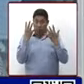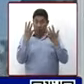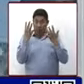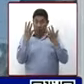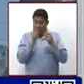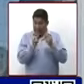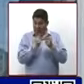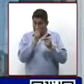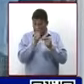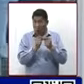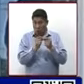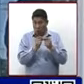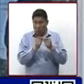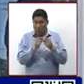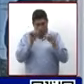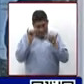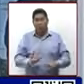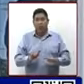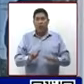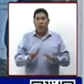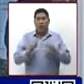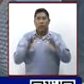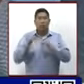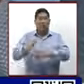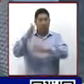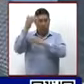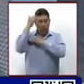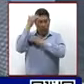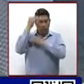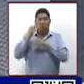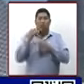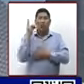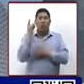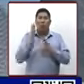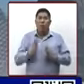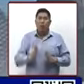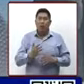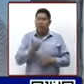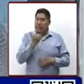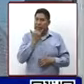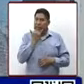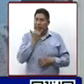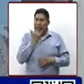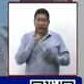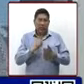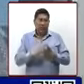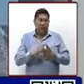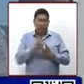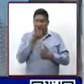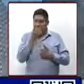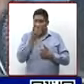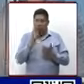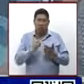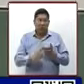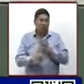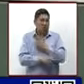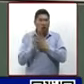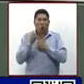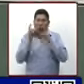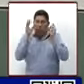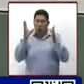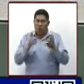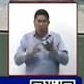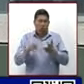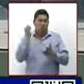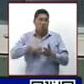bolivianos van a quedar en la ciudad de Santa Cruz de la Sierra. Ciudadanos bolivianos que han cometido delitos como narcotráfico, robo agravado,